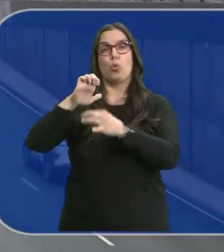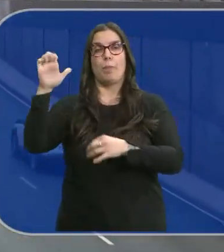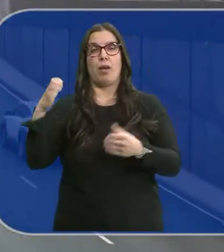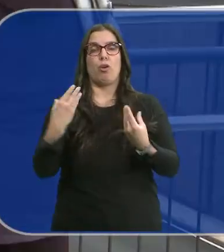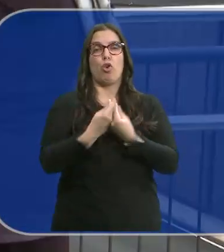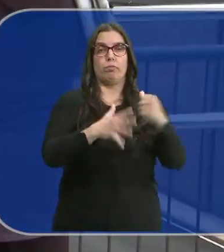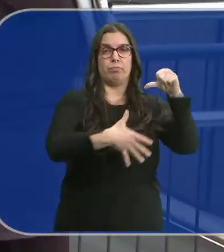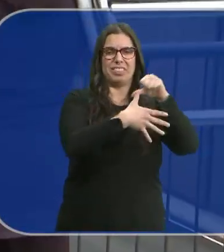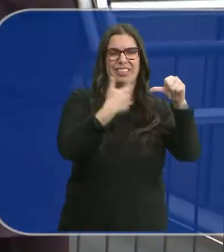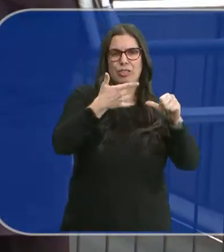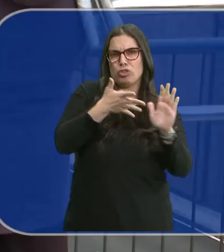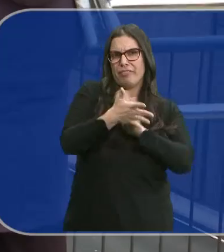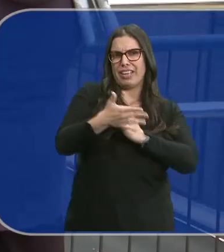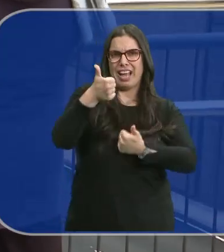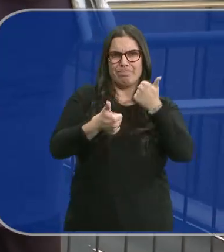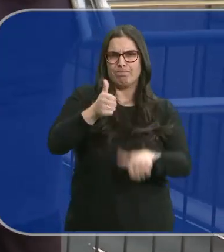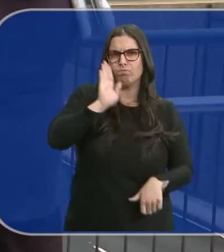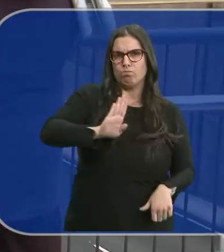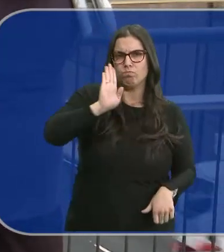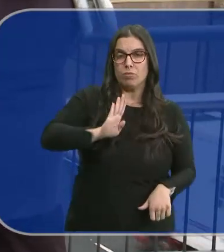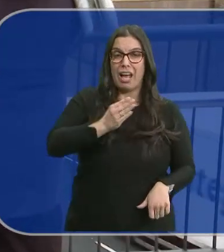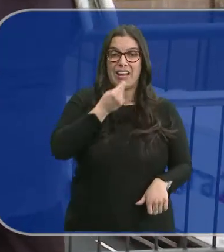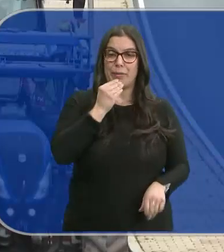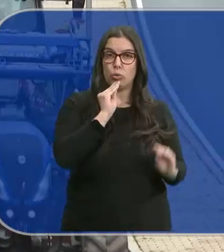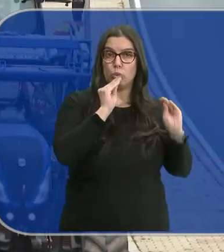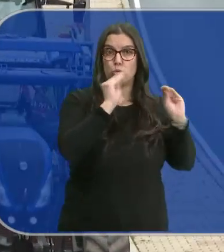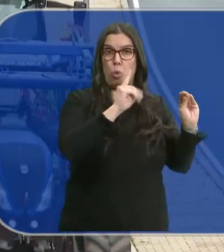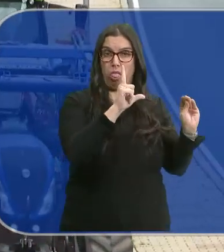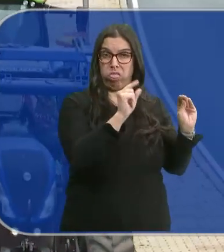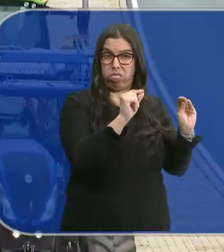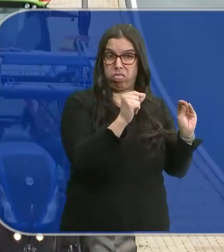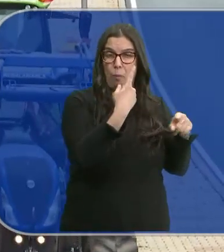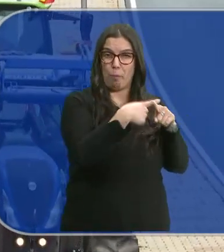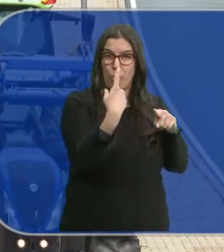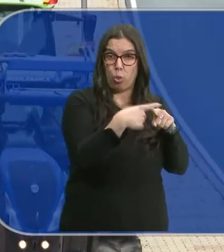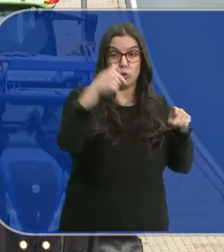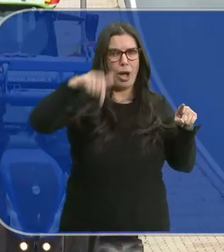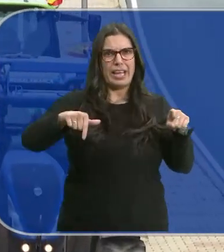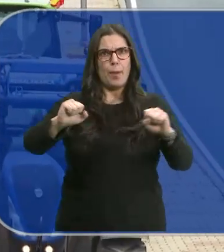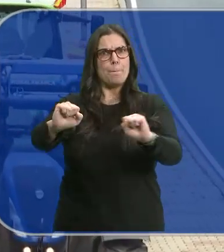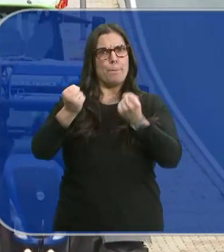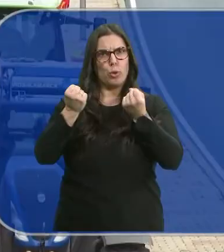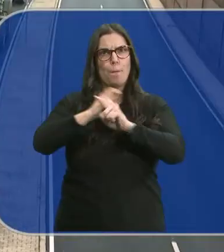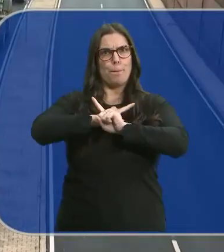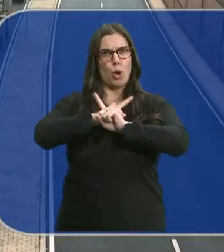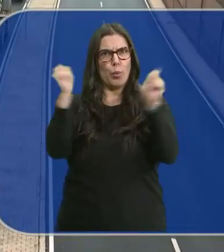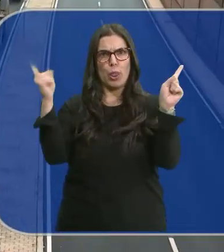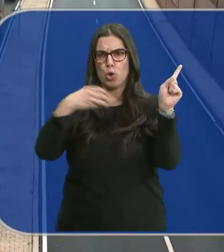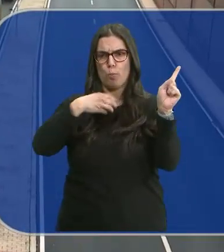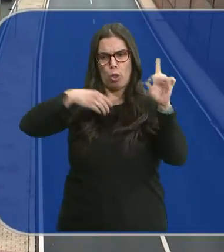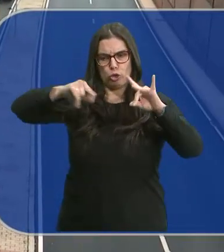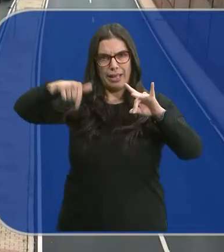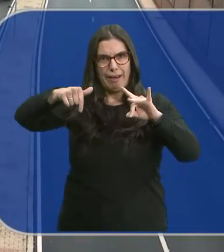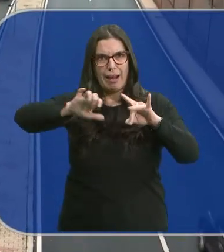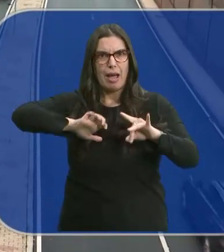una competencia desleal, que van a llegar alimentos que se producen con productos que aquí en Europa están completamente